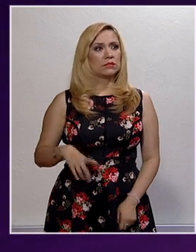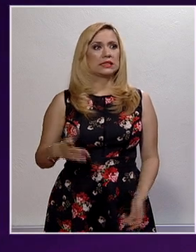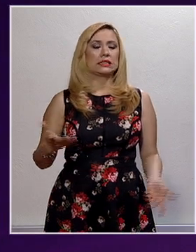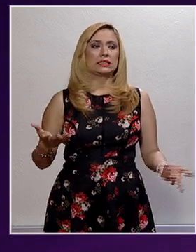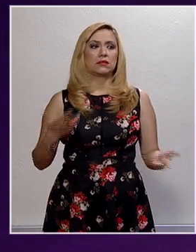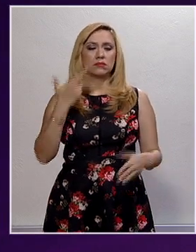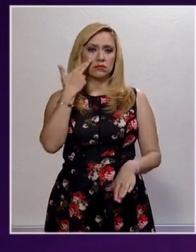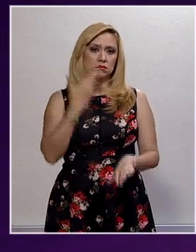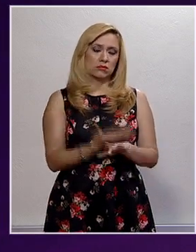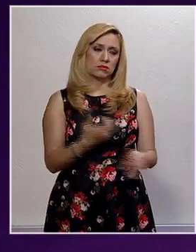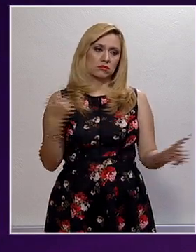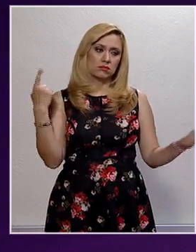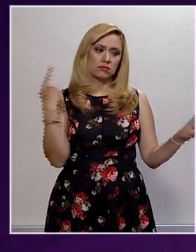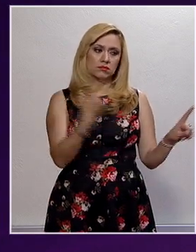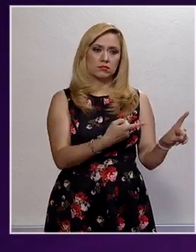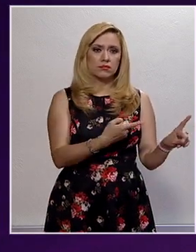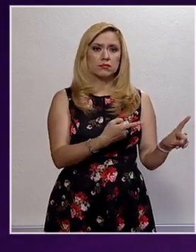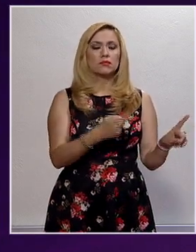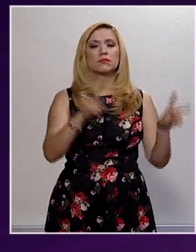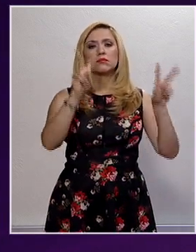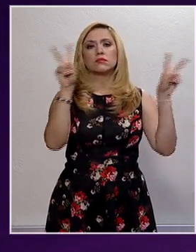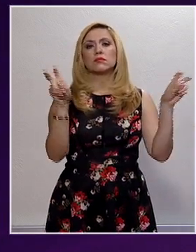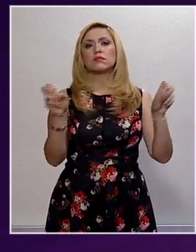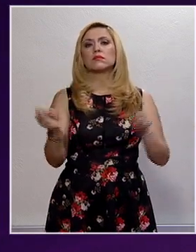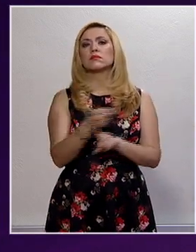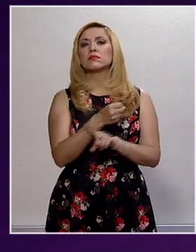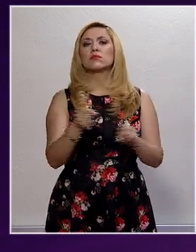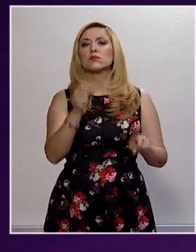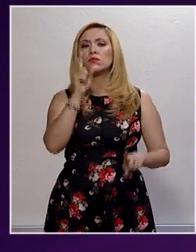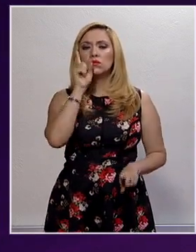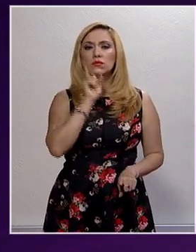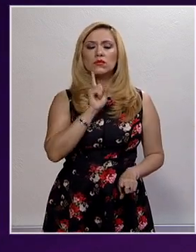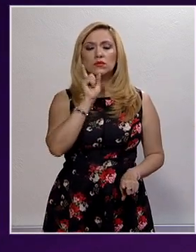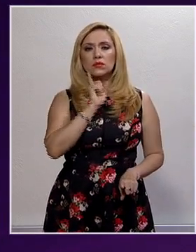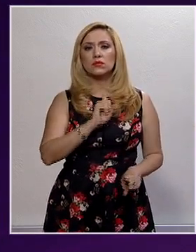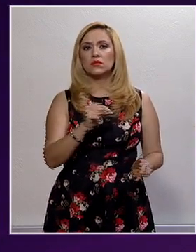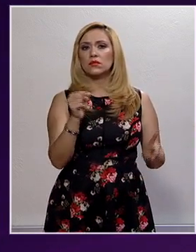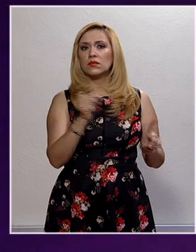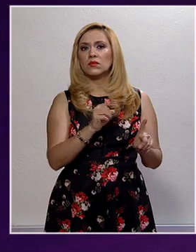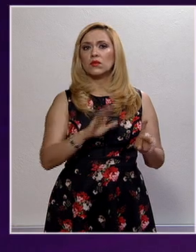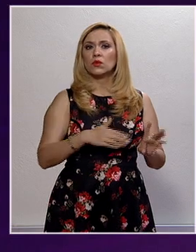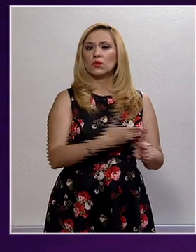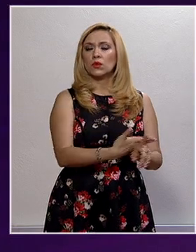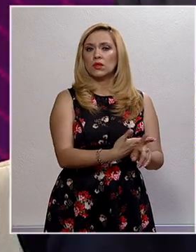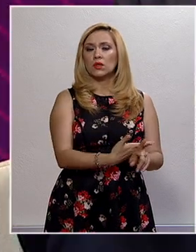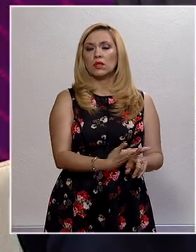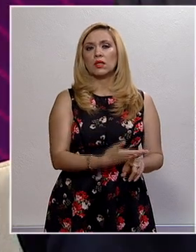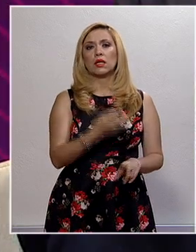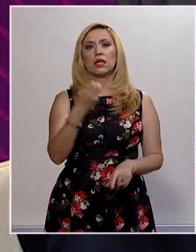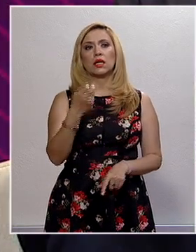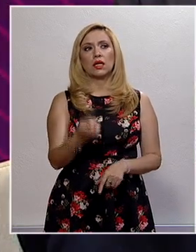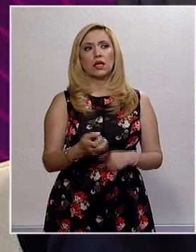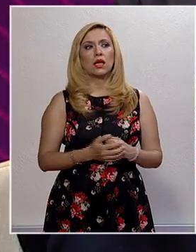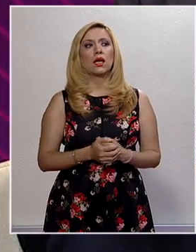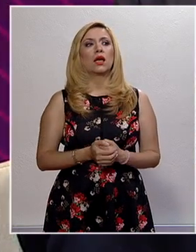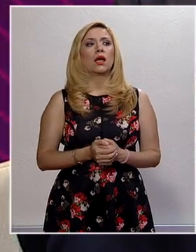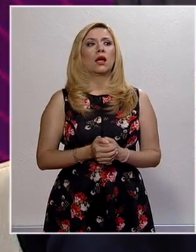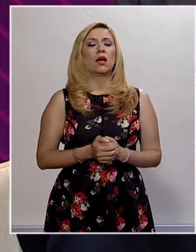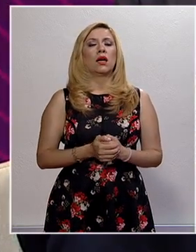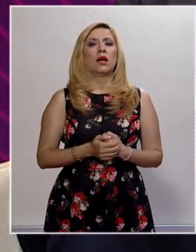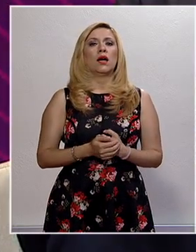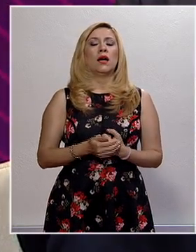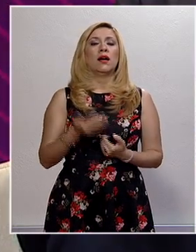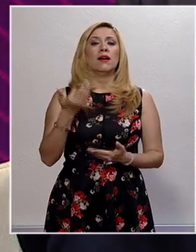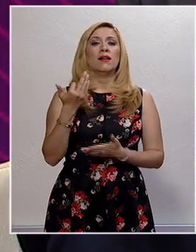declarando su responsabilidad en un tema de violencia de género, ¿no? Como lo decías en esta introducción, por